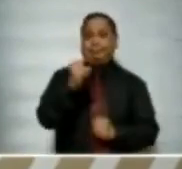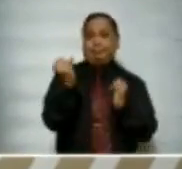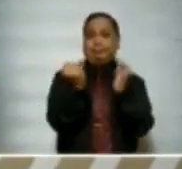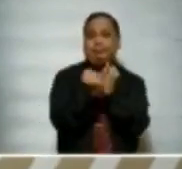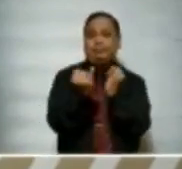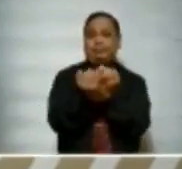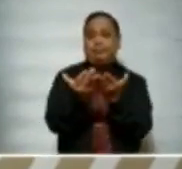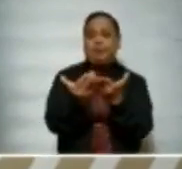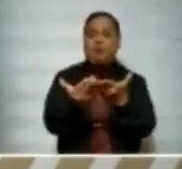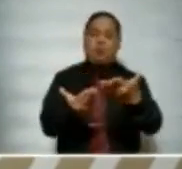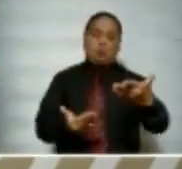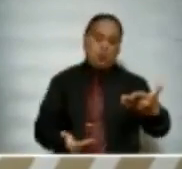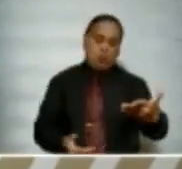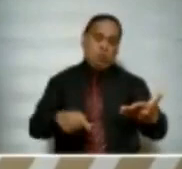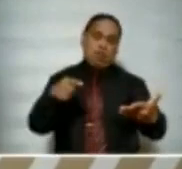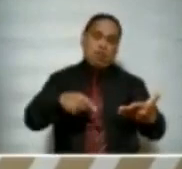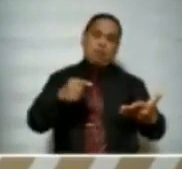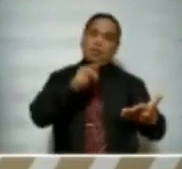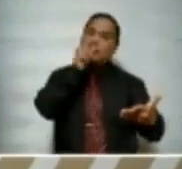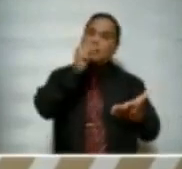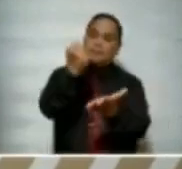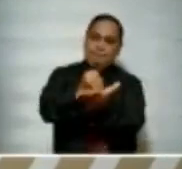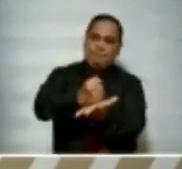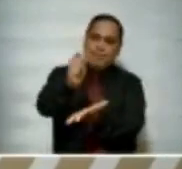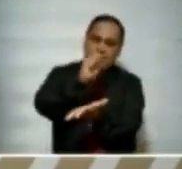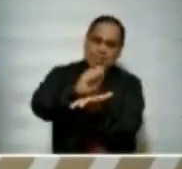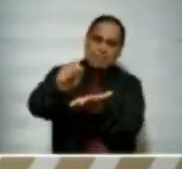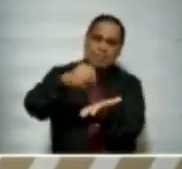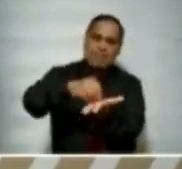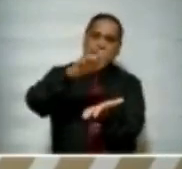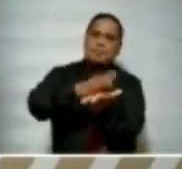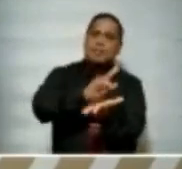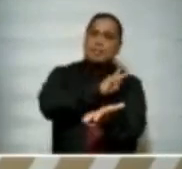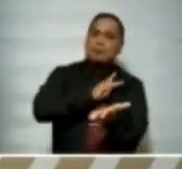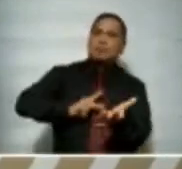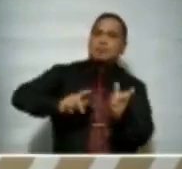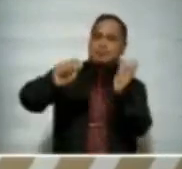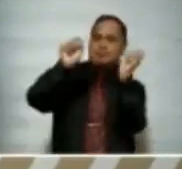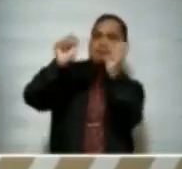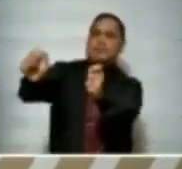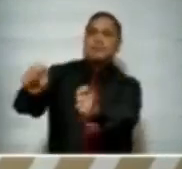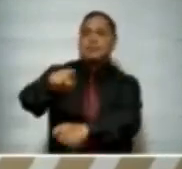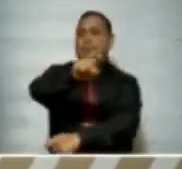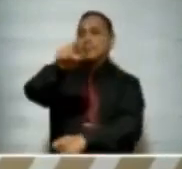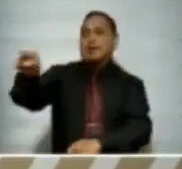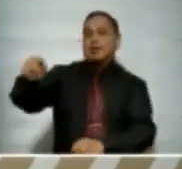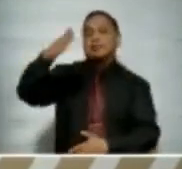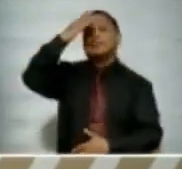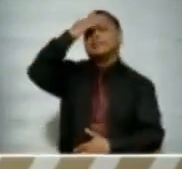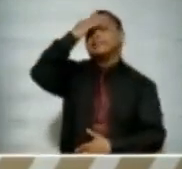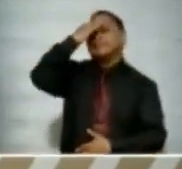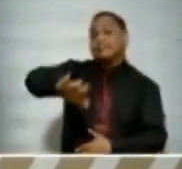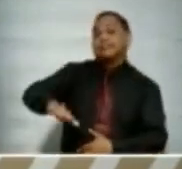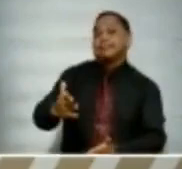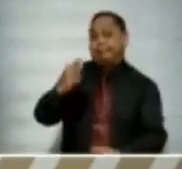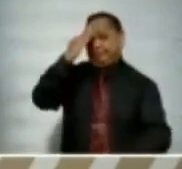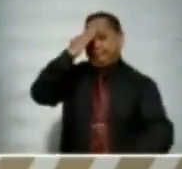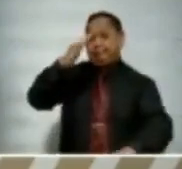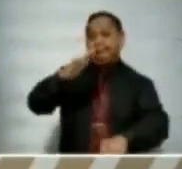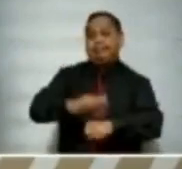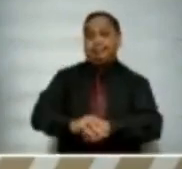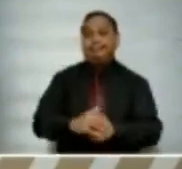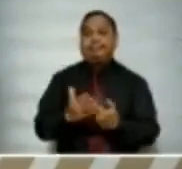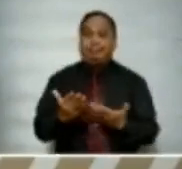la carátula donde se recibieron y donde se reciben en presidencia. Entonces, el presidente siempre estuvo enterado y él fue el No, que…